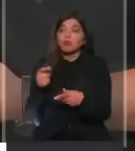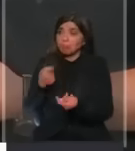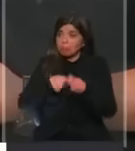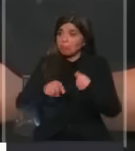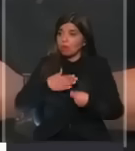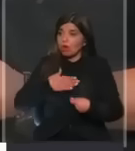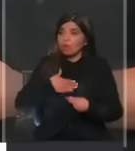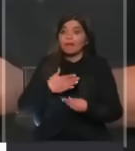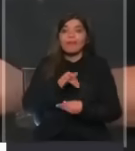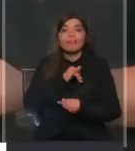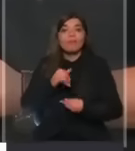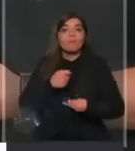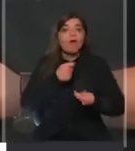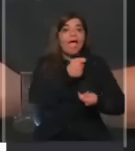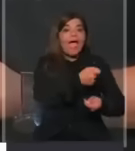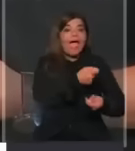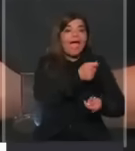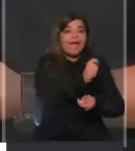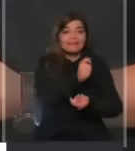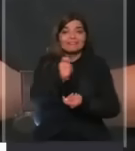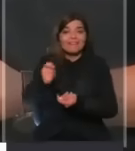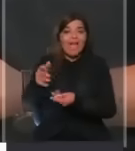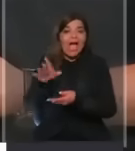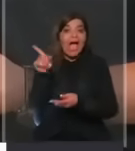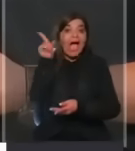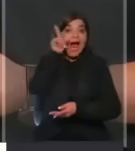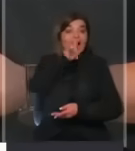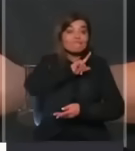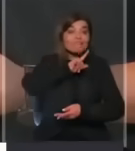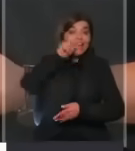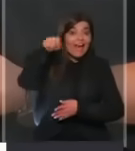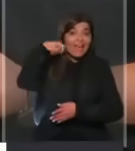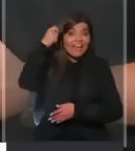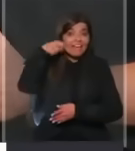para entregarnos a nosotros esto al final de la grabación.